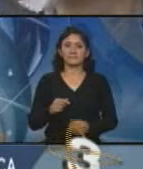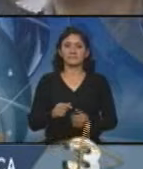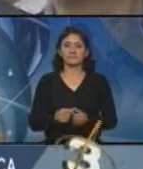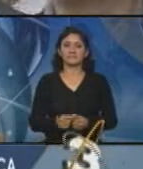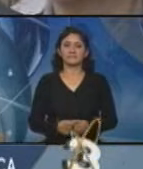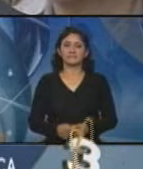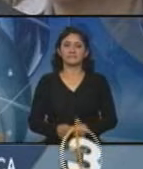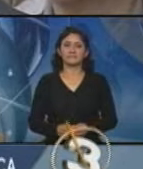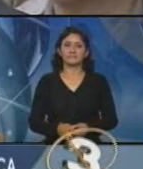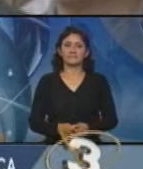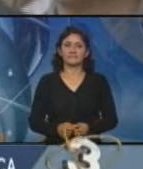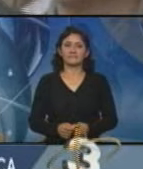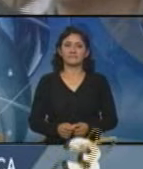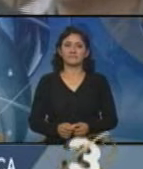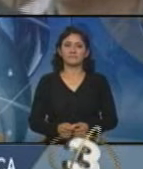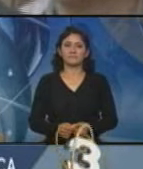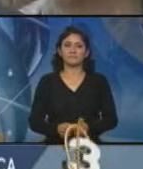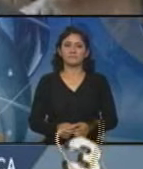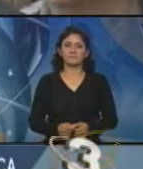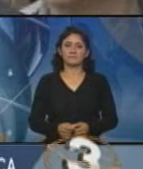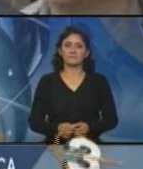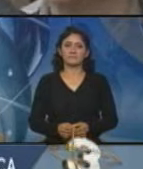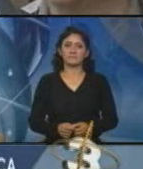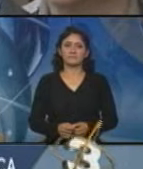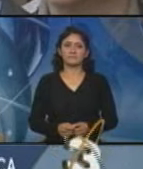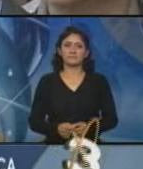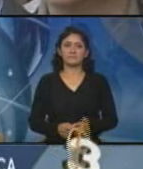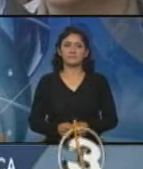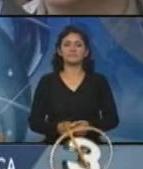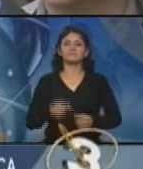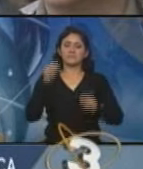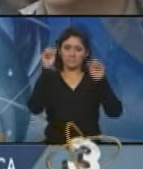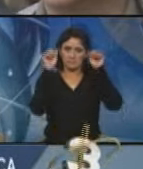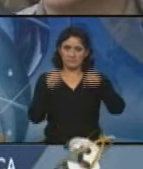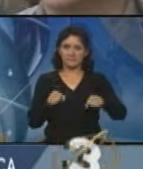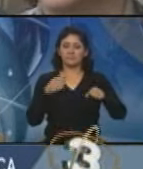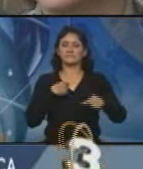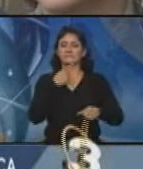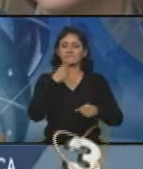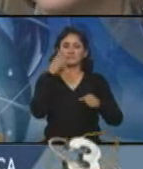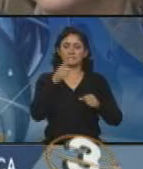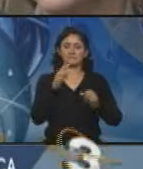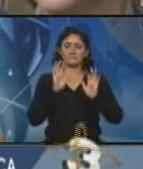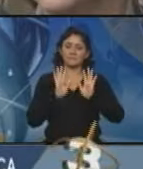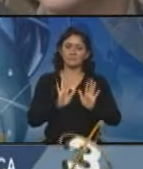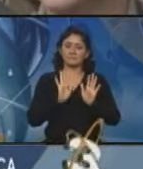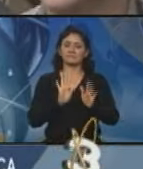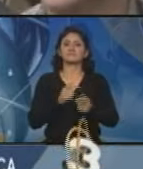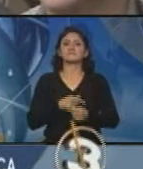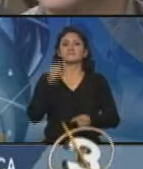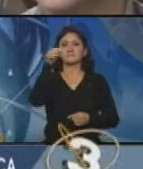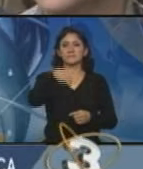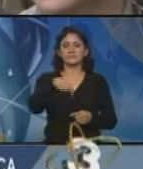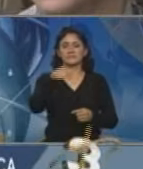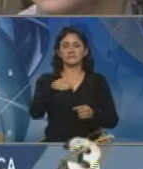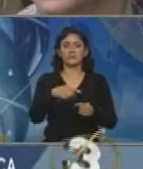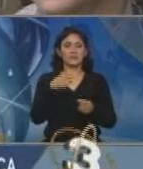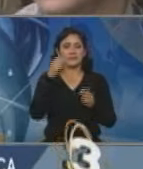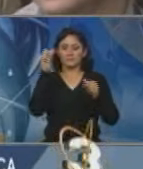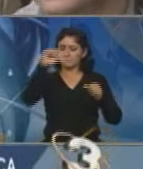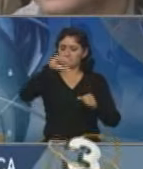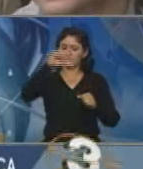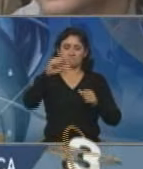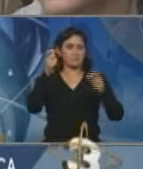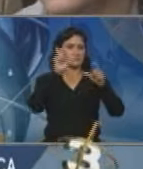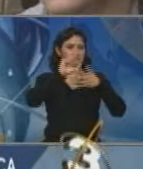de inmunidad, quien lo quiera cometer puede ser detenido, porque es un delito que se